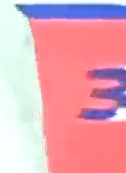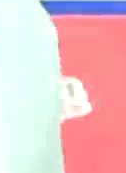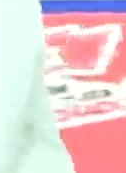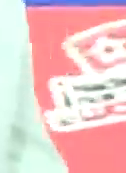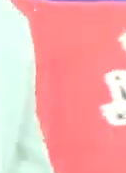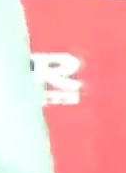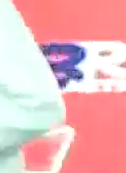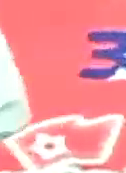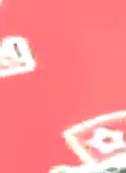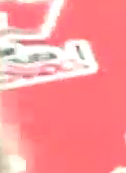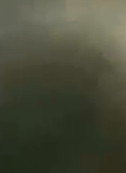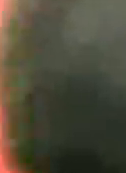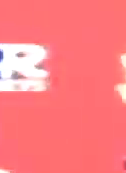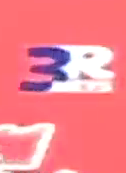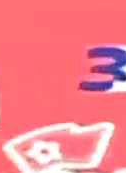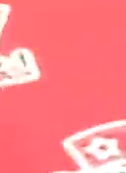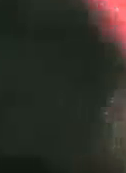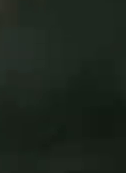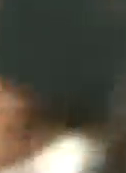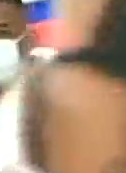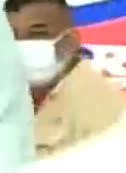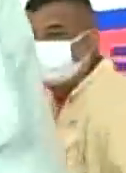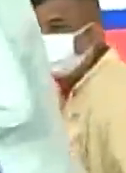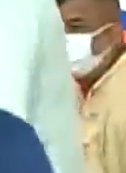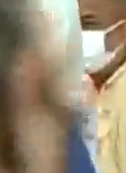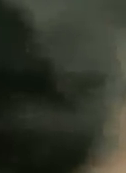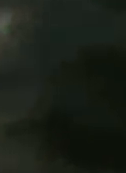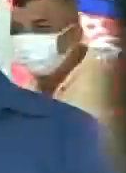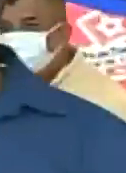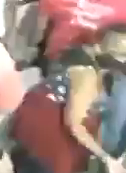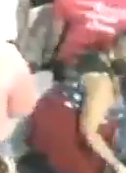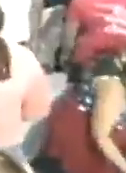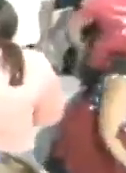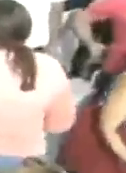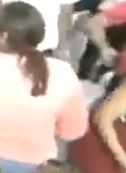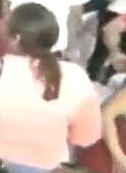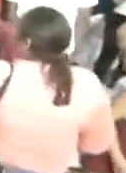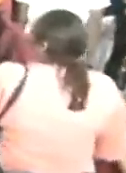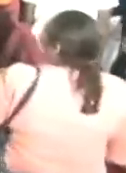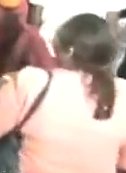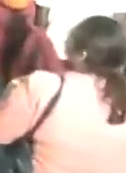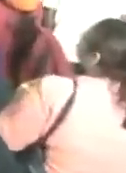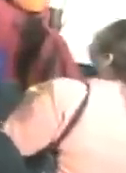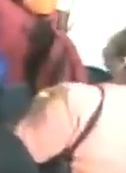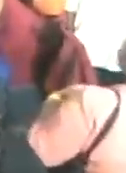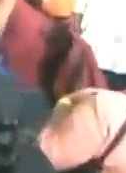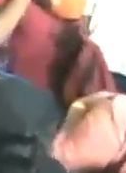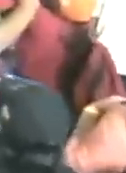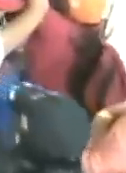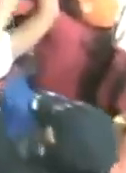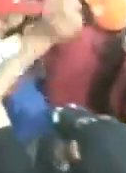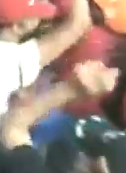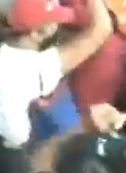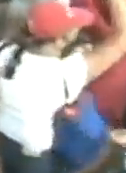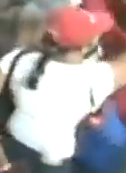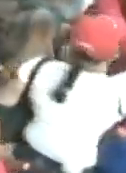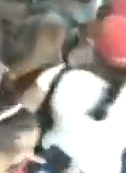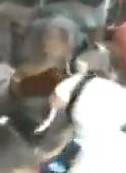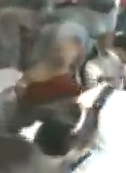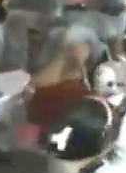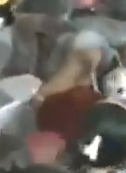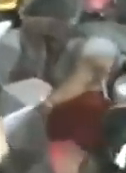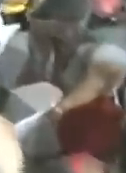mantener la esperanza del pueblo para darle respuesta a las necesidades reales que tiene el pueblo venezolano una